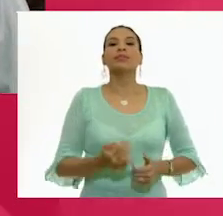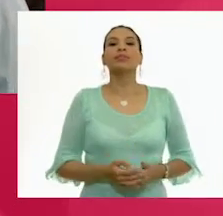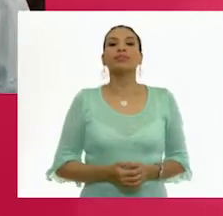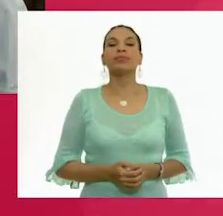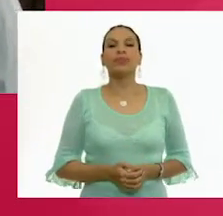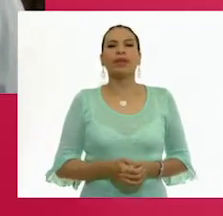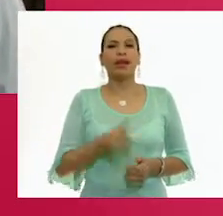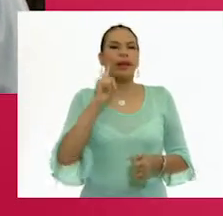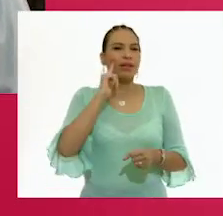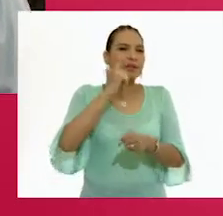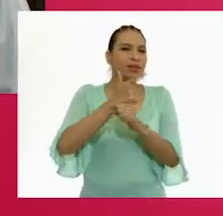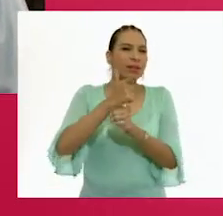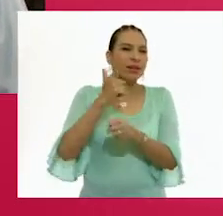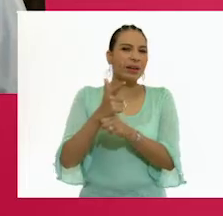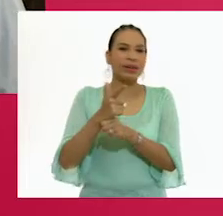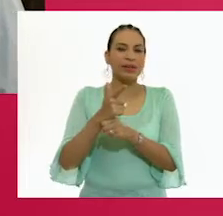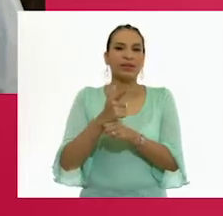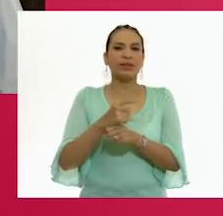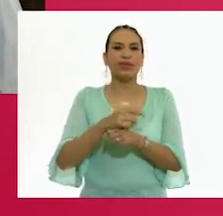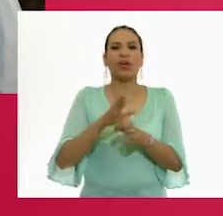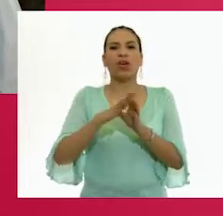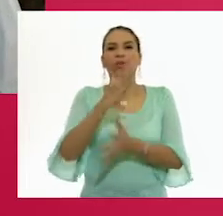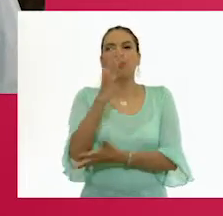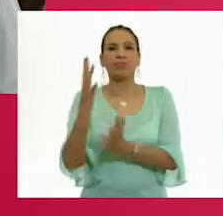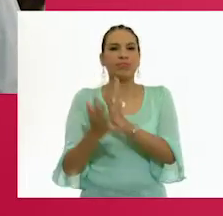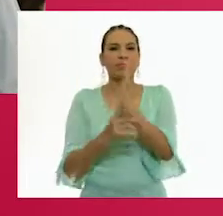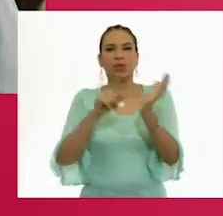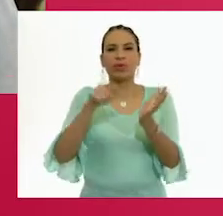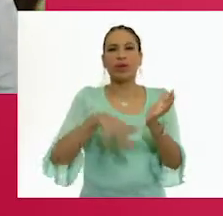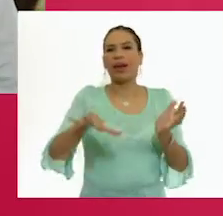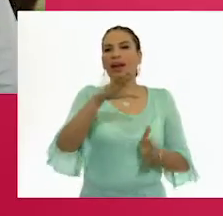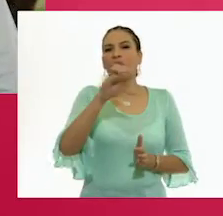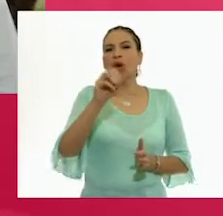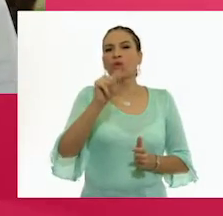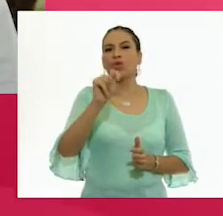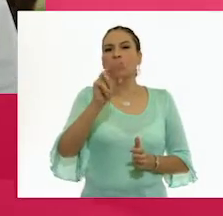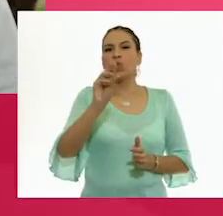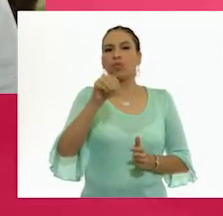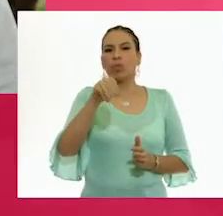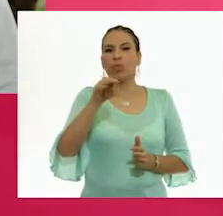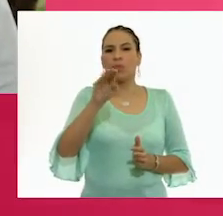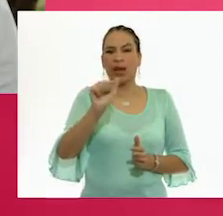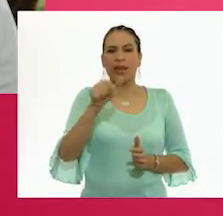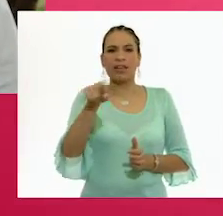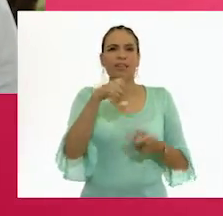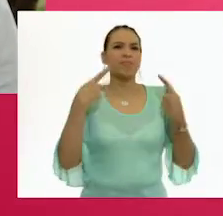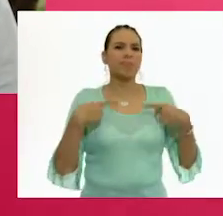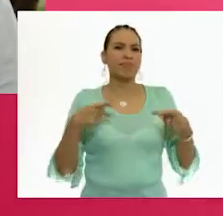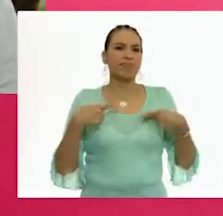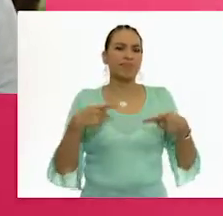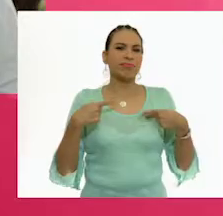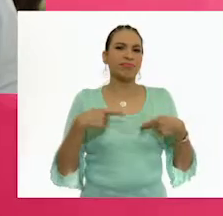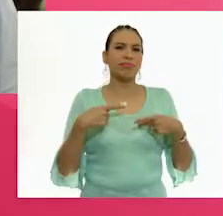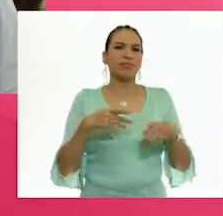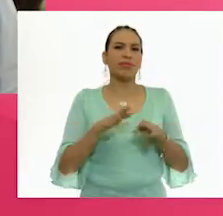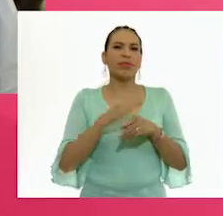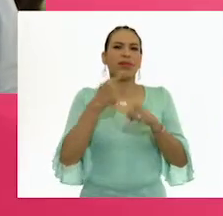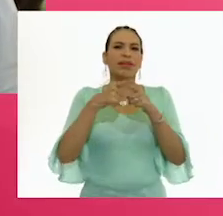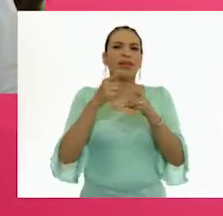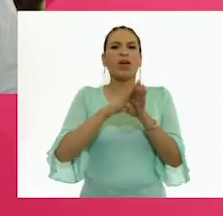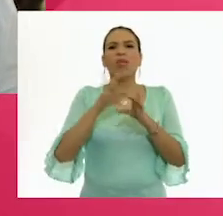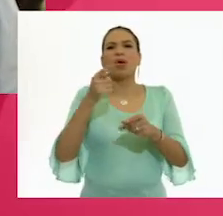se dan cuenta que en los llanos de Otumba, en Otumba, la gente tomaba en